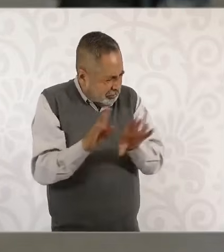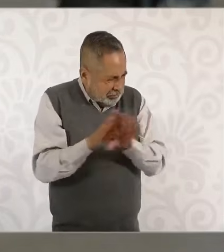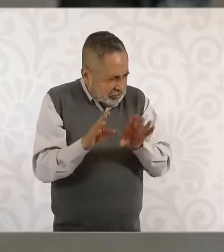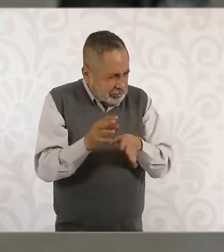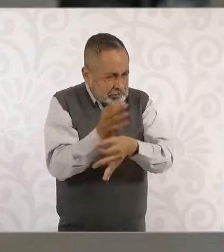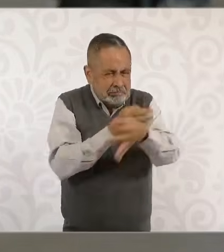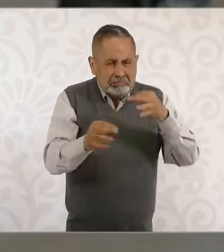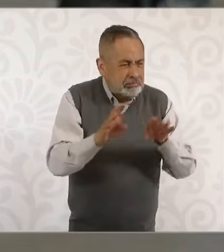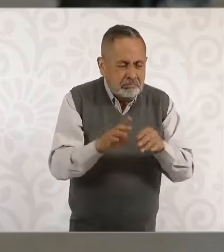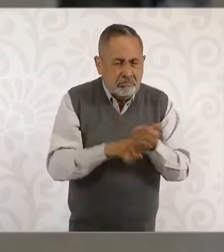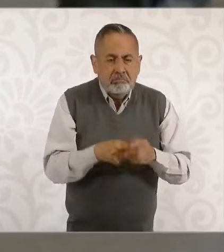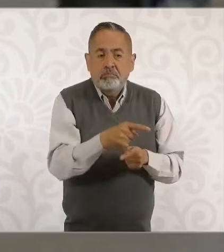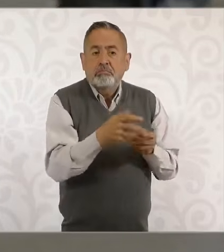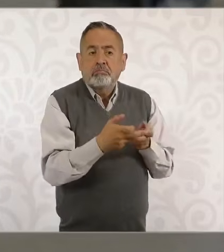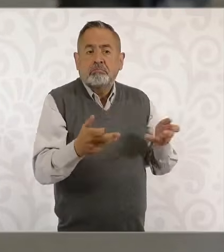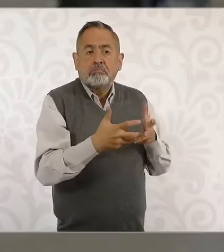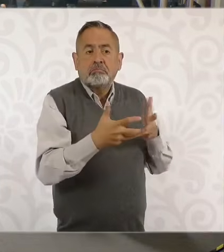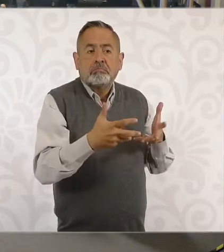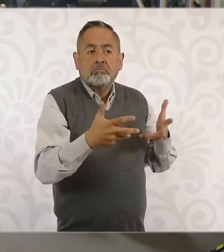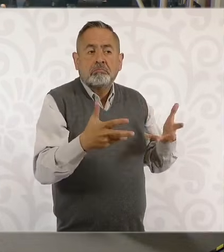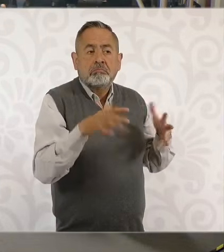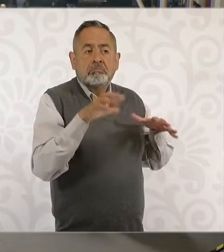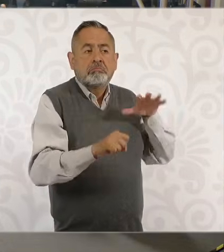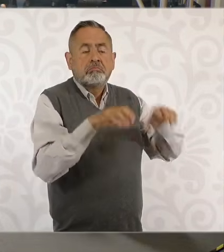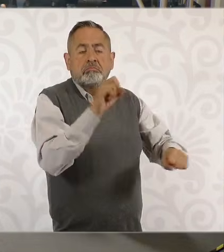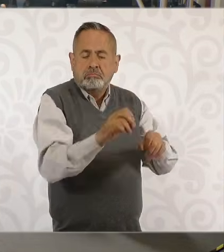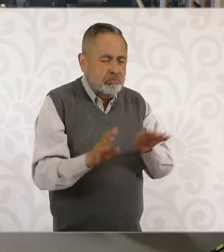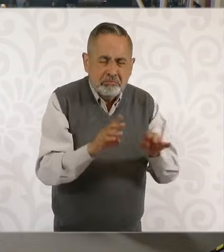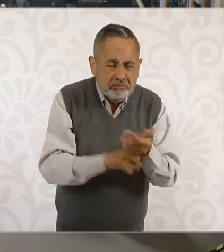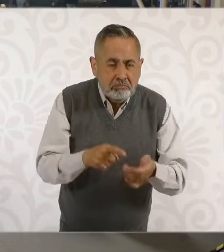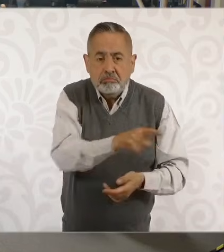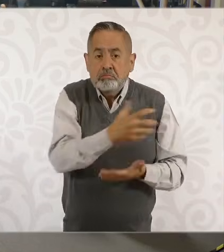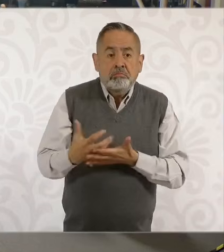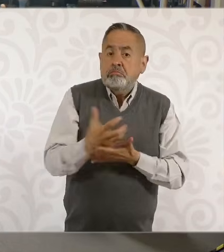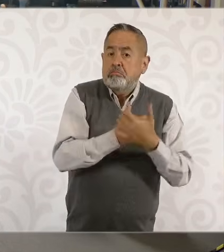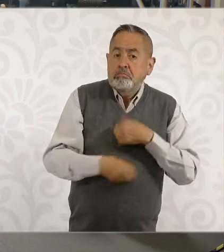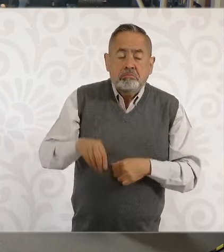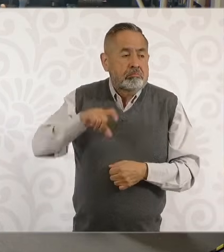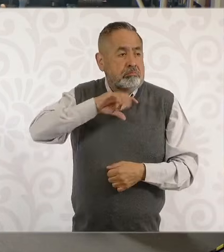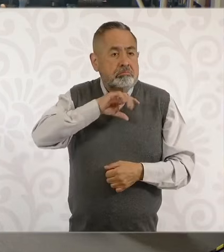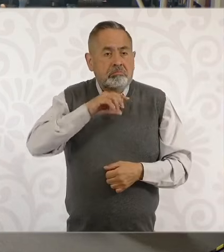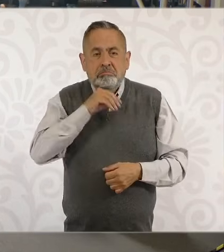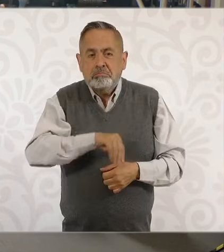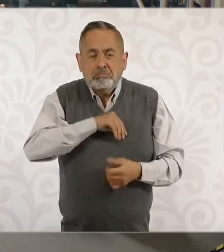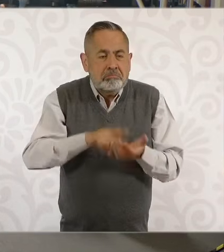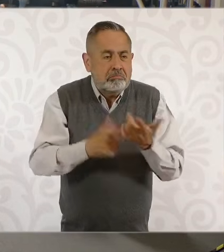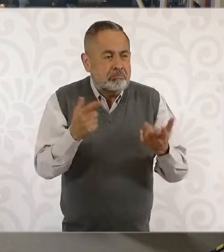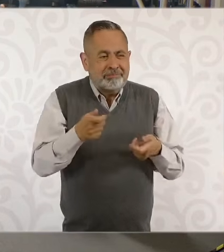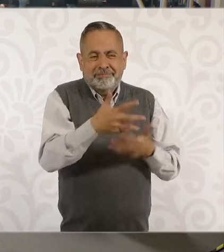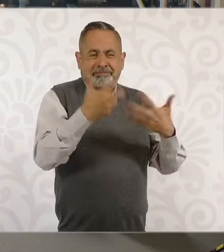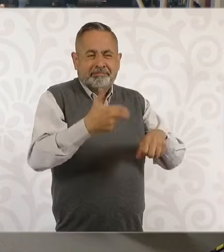transacciones, la expansión inmobiliaria y su crecimiento patrimonial. Esta empresa llamada Mykonos, del